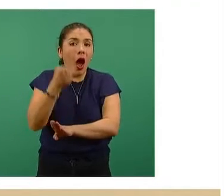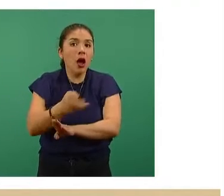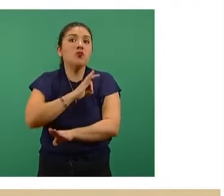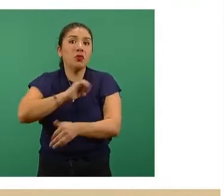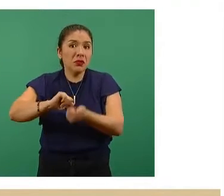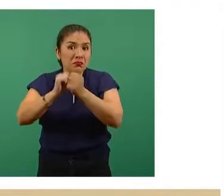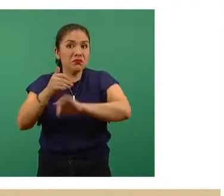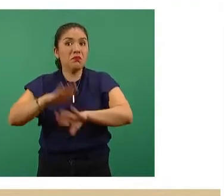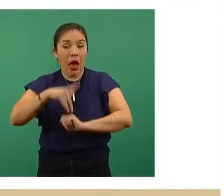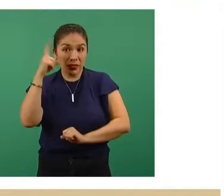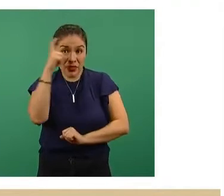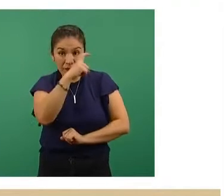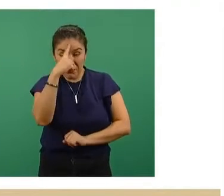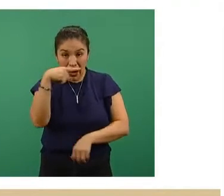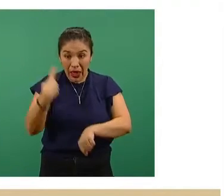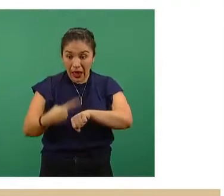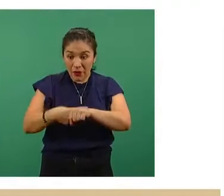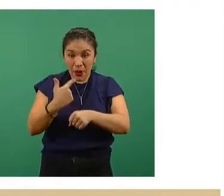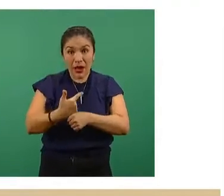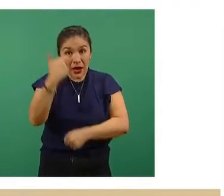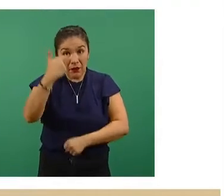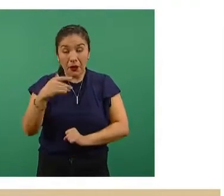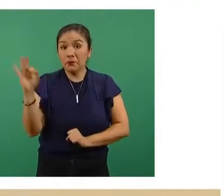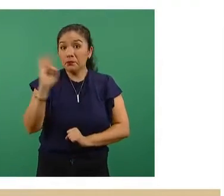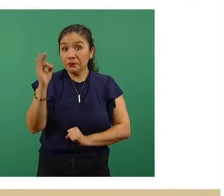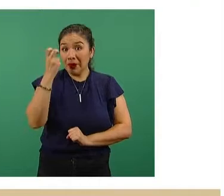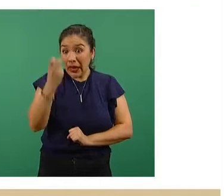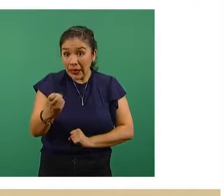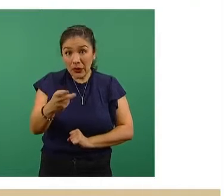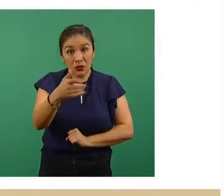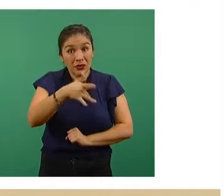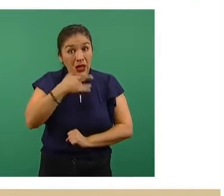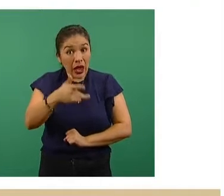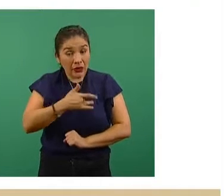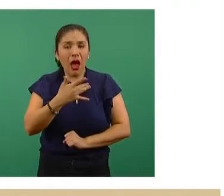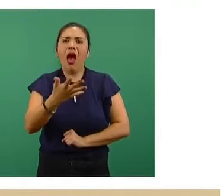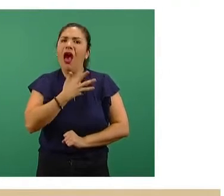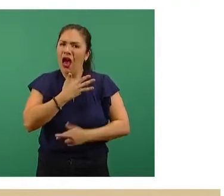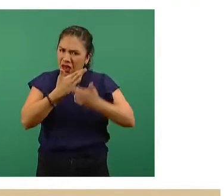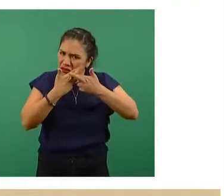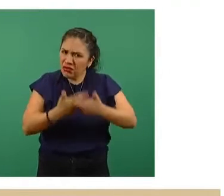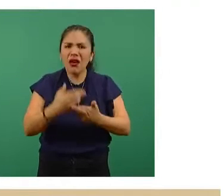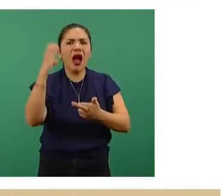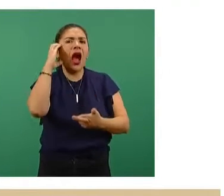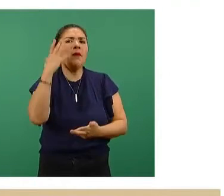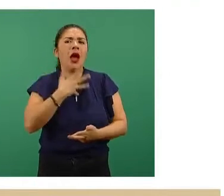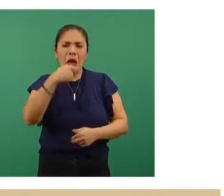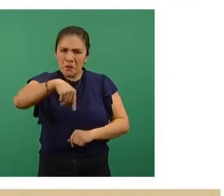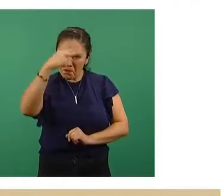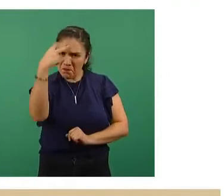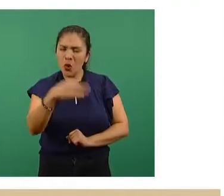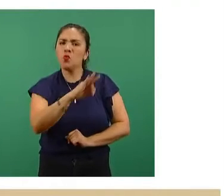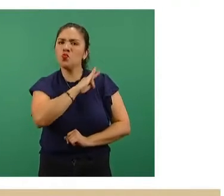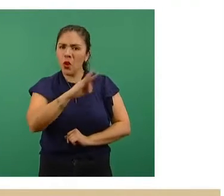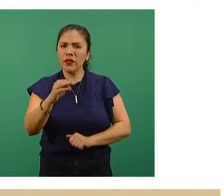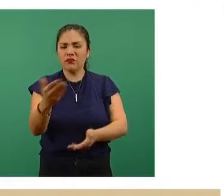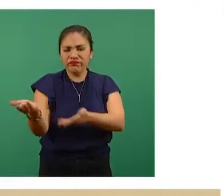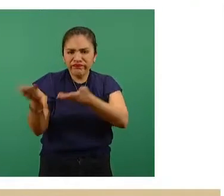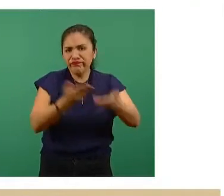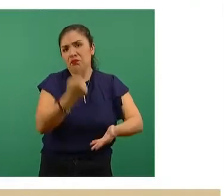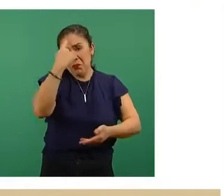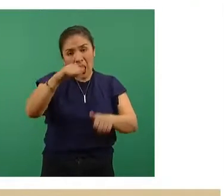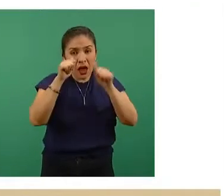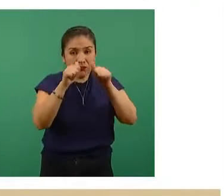riesgo a complicaciones de la enfermedad. Si esta es la situación, hay muchas camas disponibles en México para poder recibirlos,